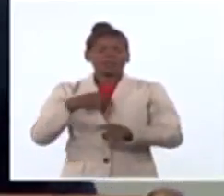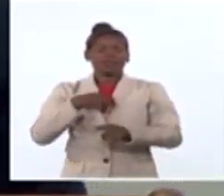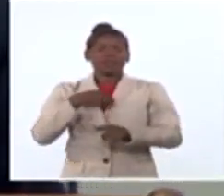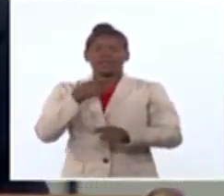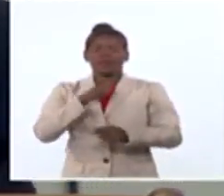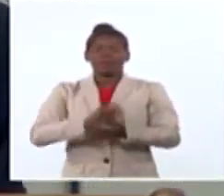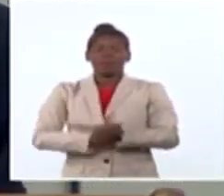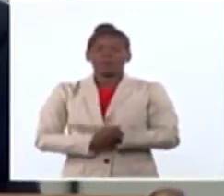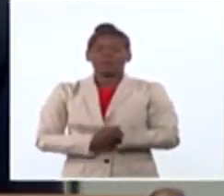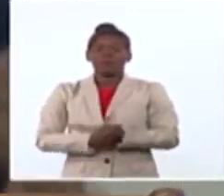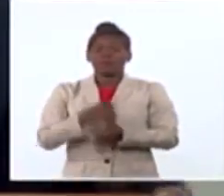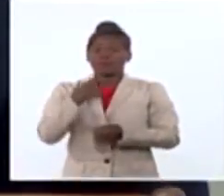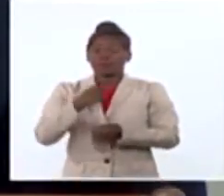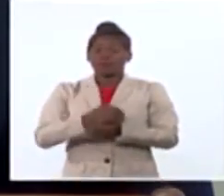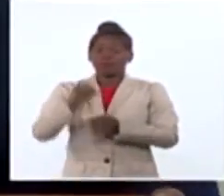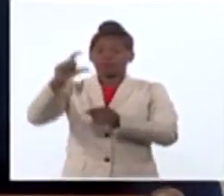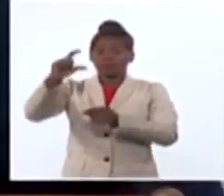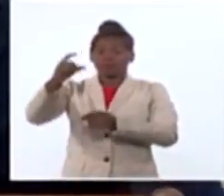injerencistas.